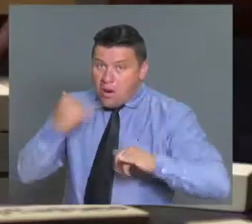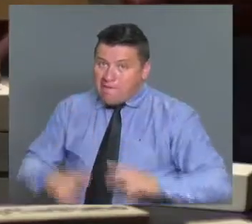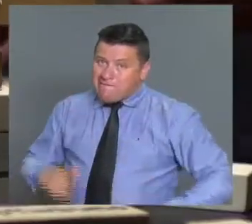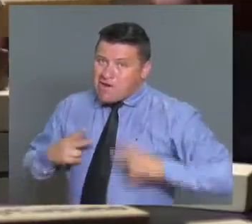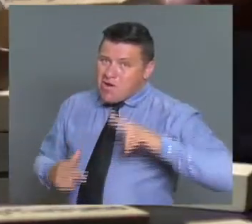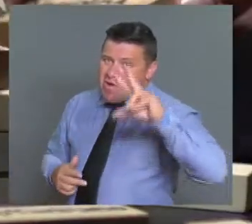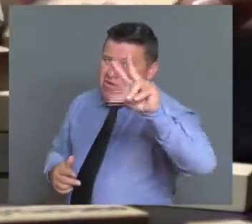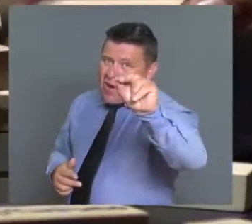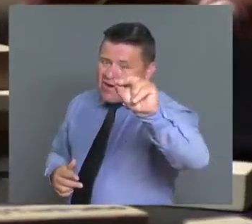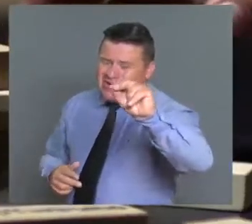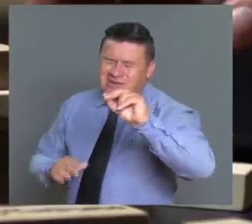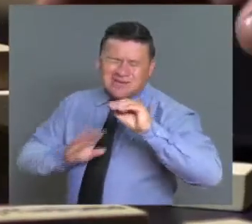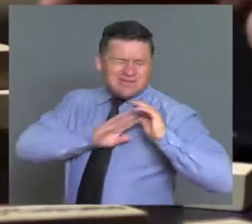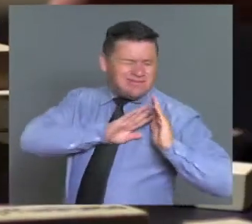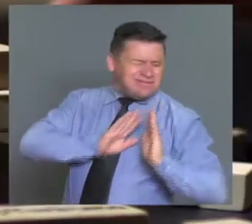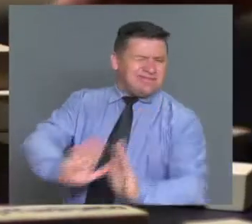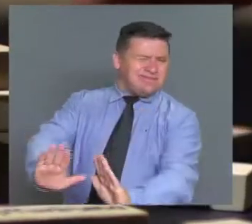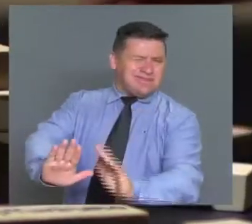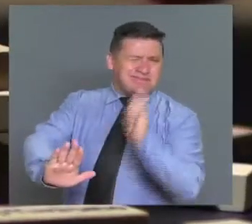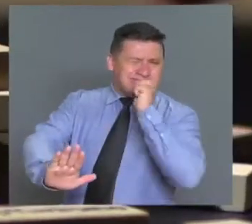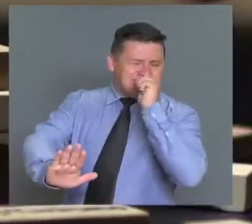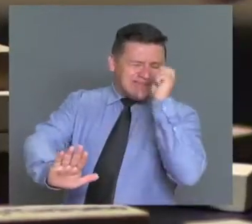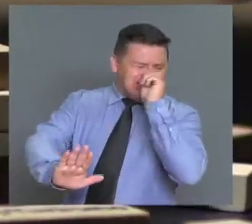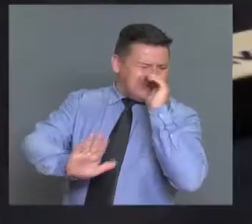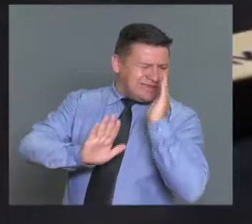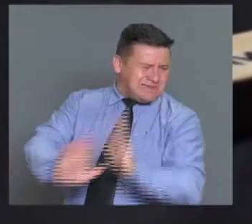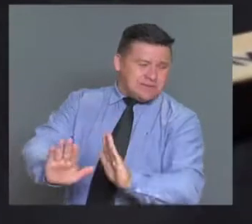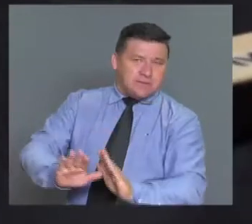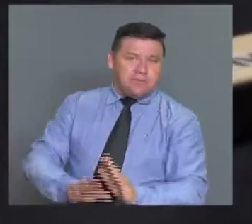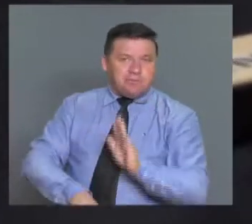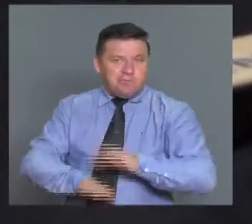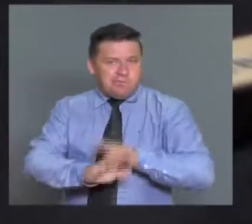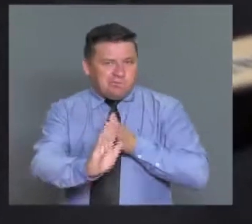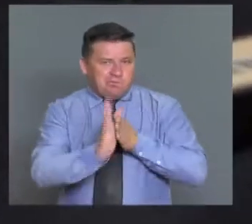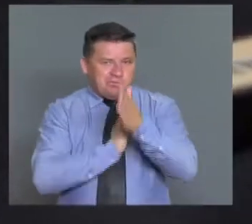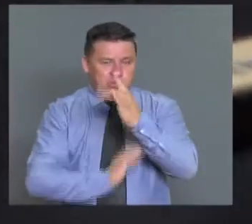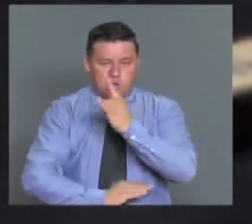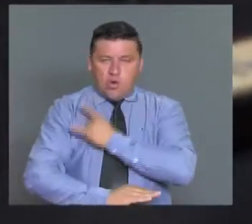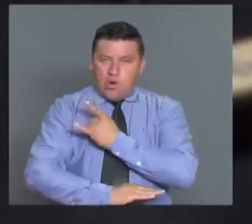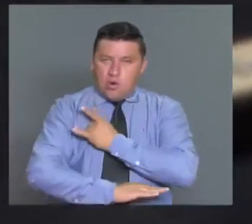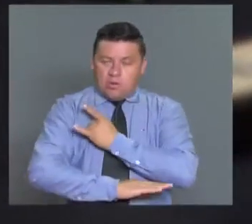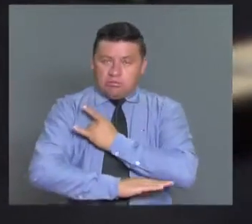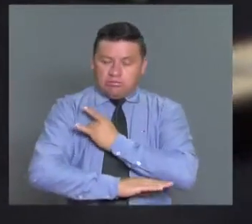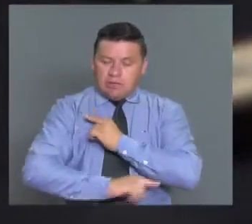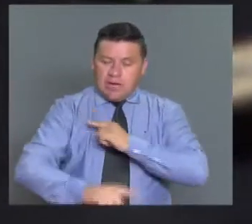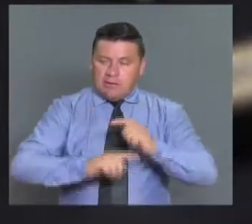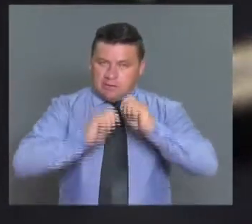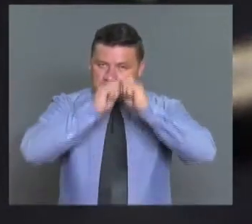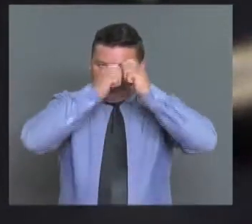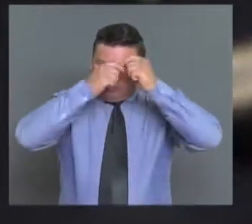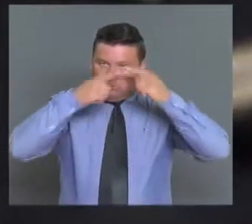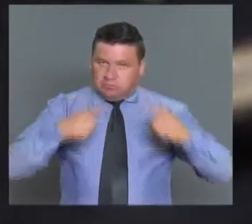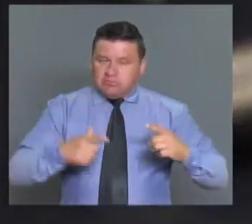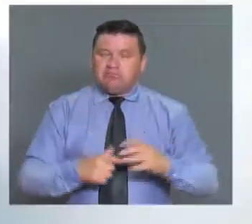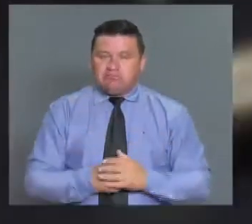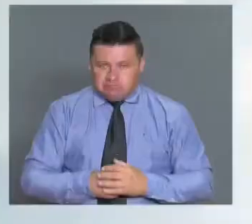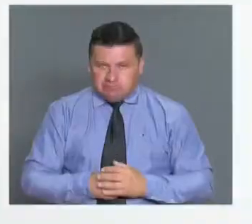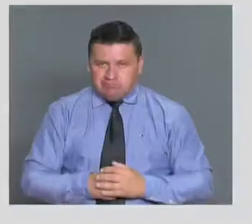vida. Aléjate de las drogas. Un mensaje de la Escuela Superior de Administración